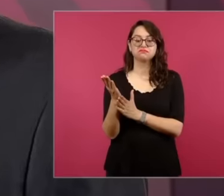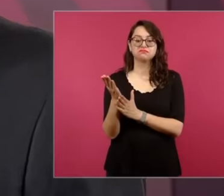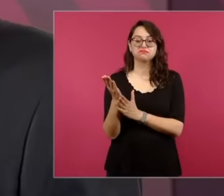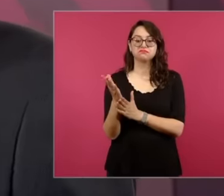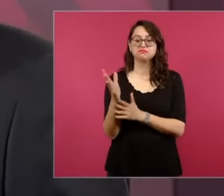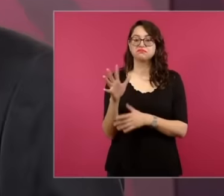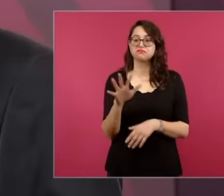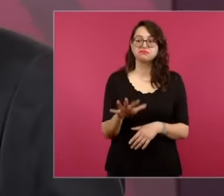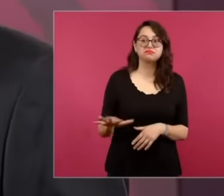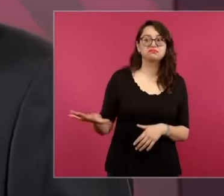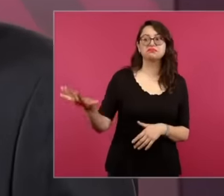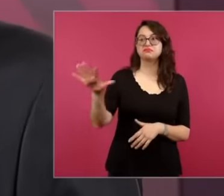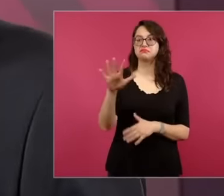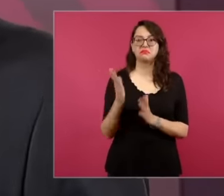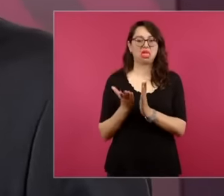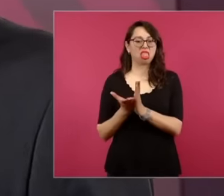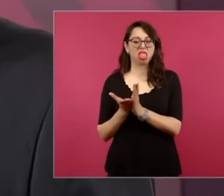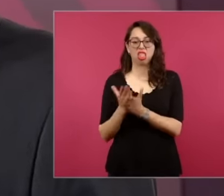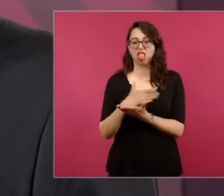que el pueblo no traiciona.